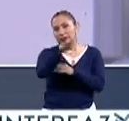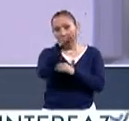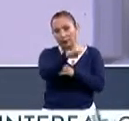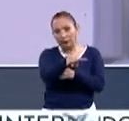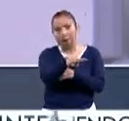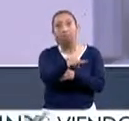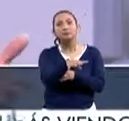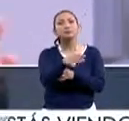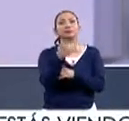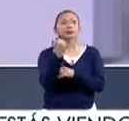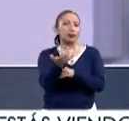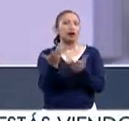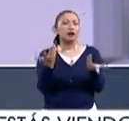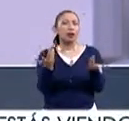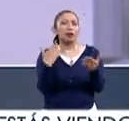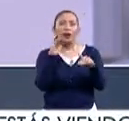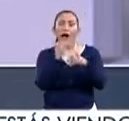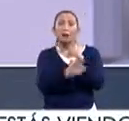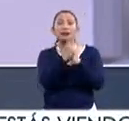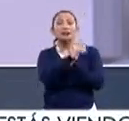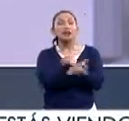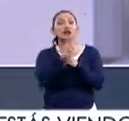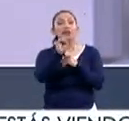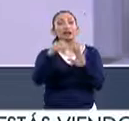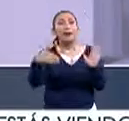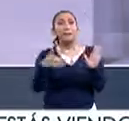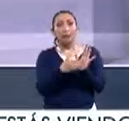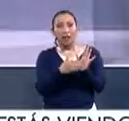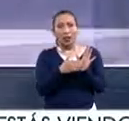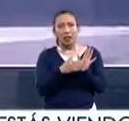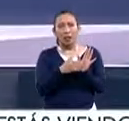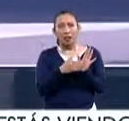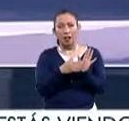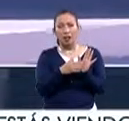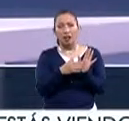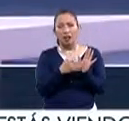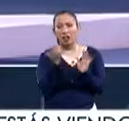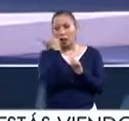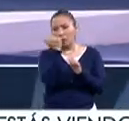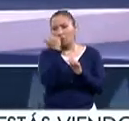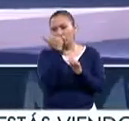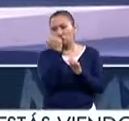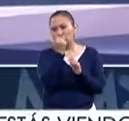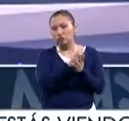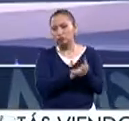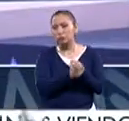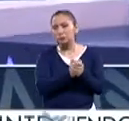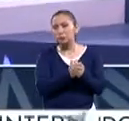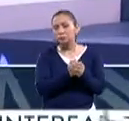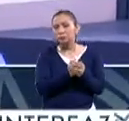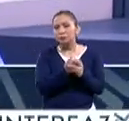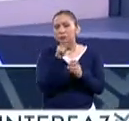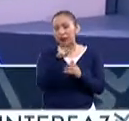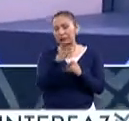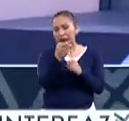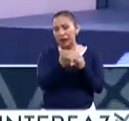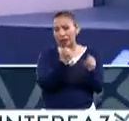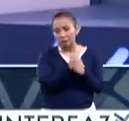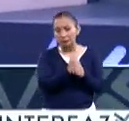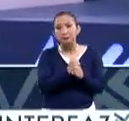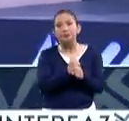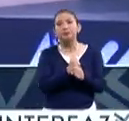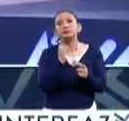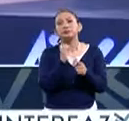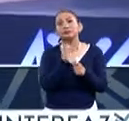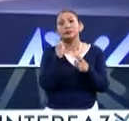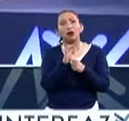y pues estaremos cerrando con 180 mil estudiantes ambientes en este año entonces